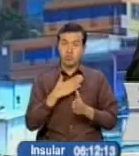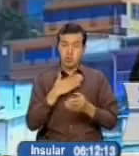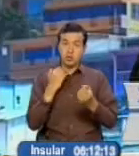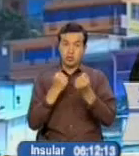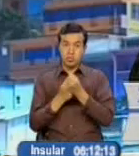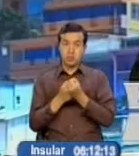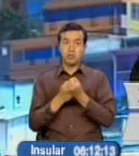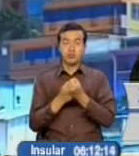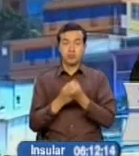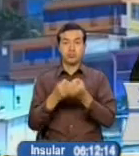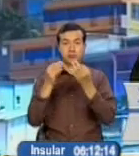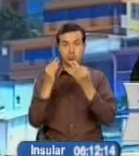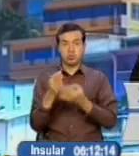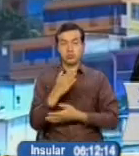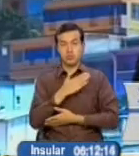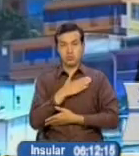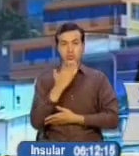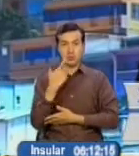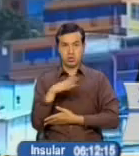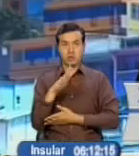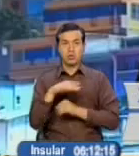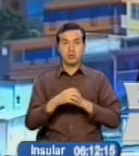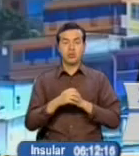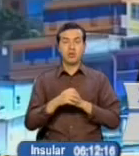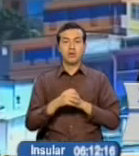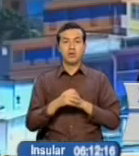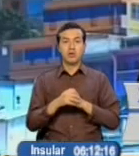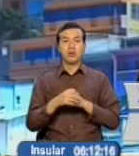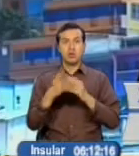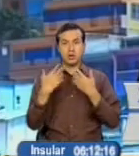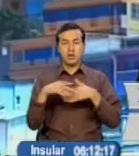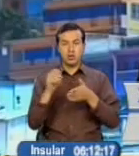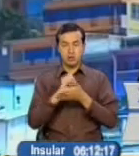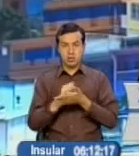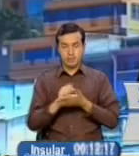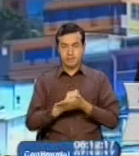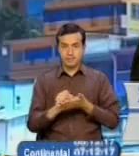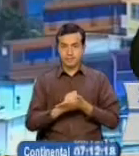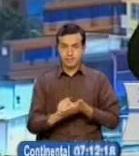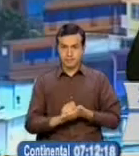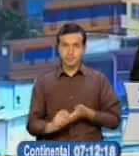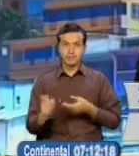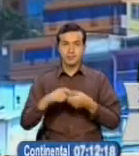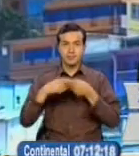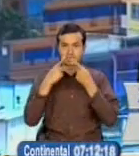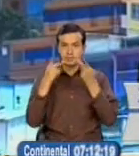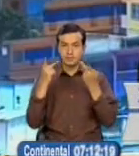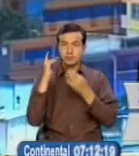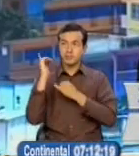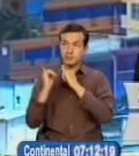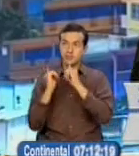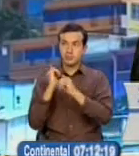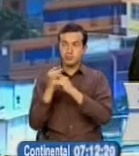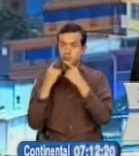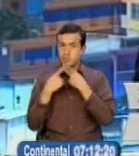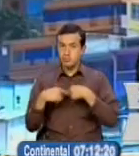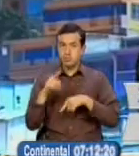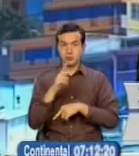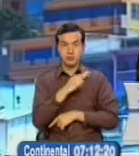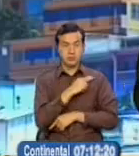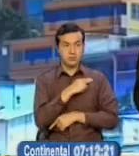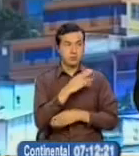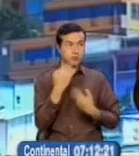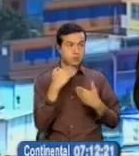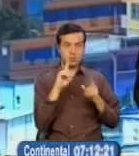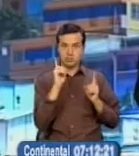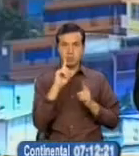esta calificación porque yo tengo algunas obras escritas, indexadas, publicadas en el exterior, no por la Universidad de